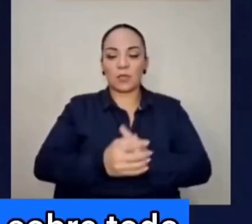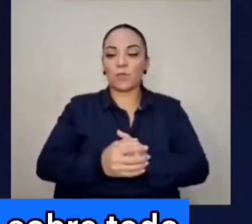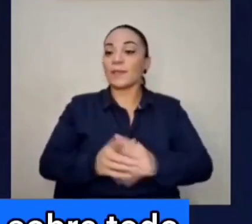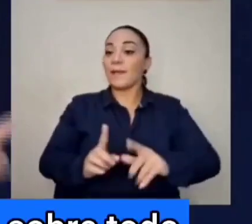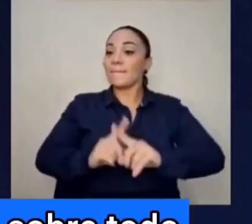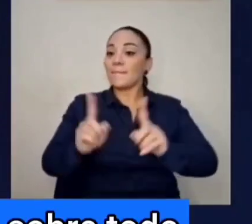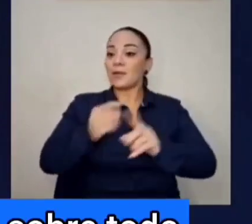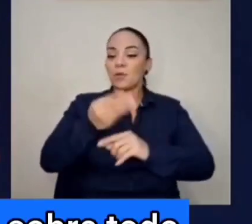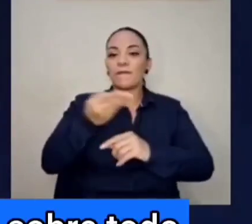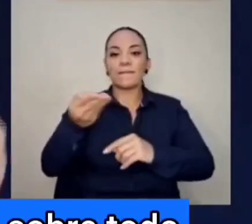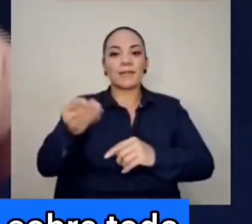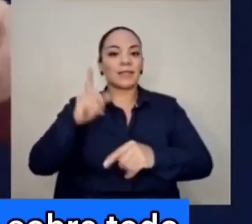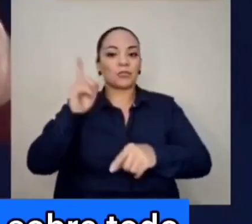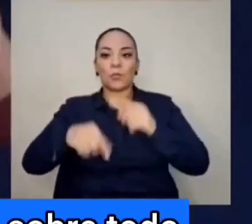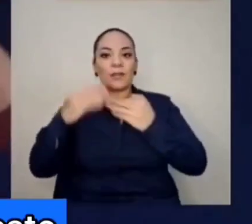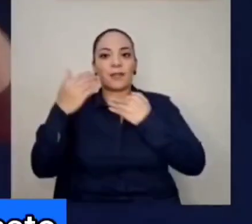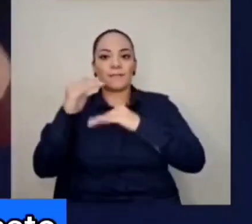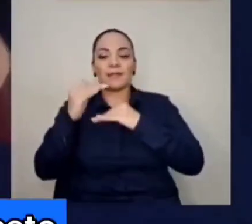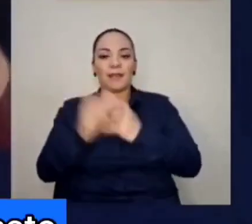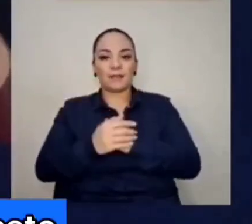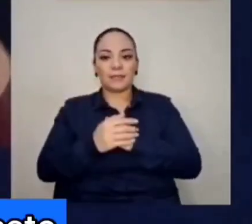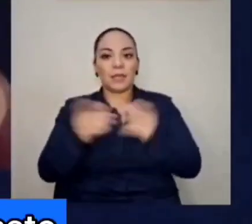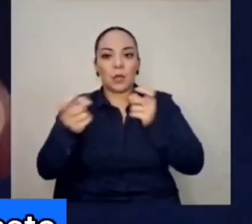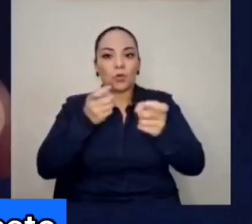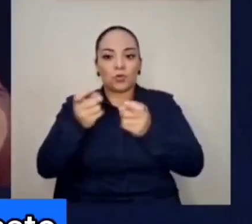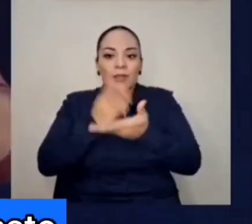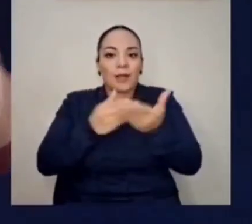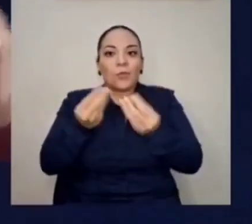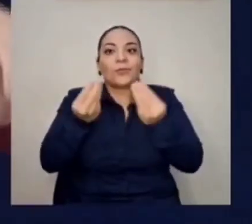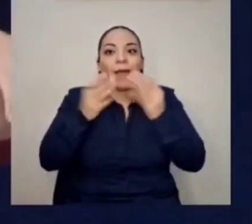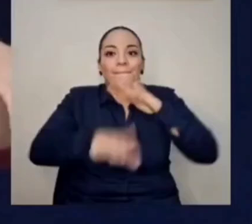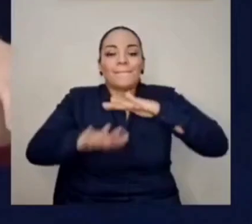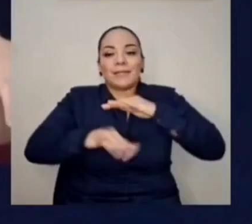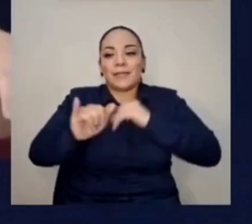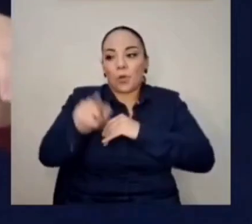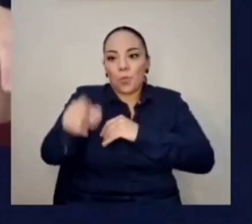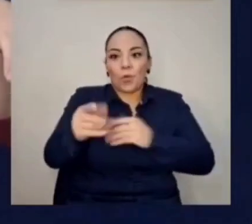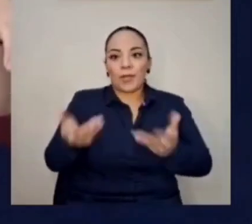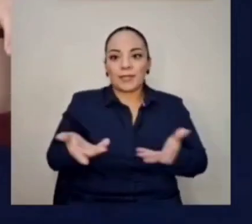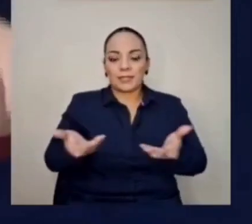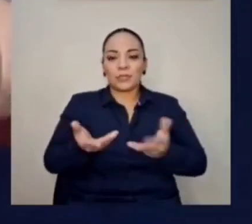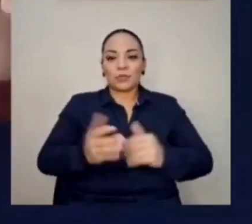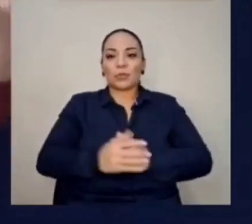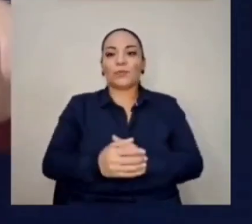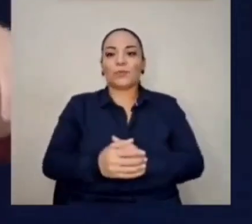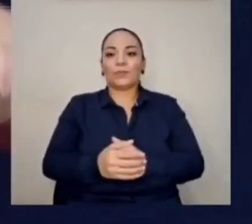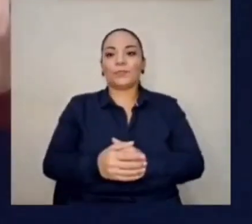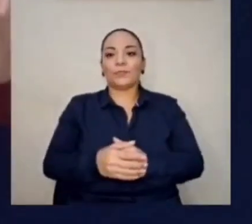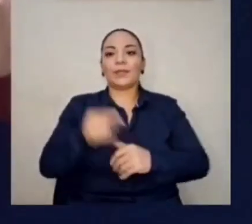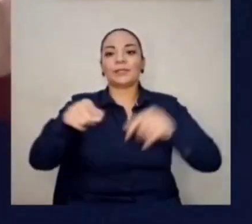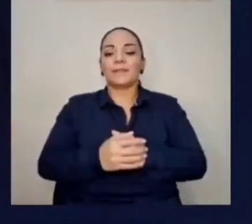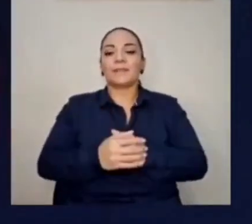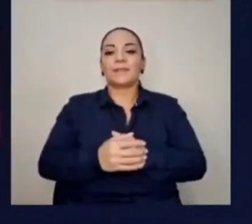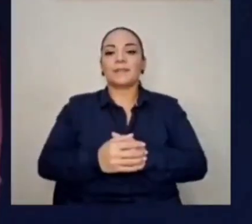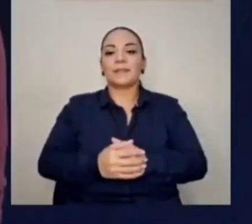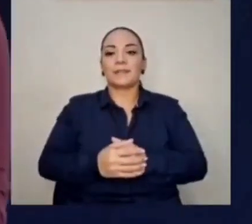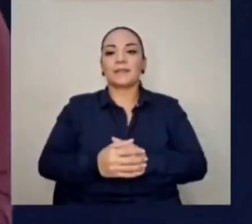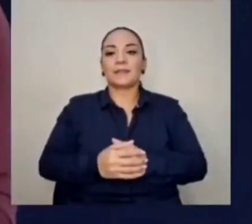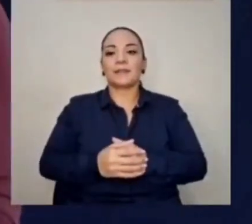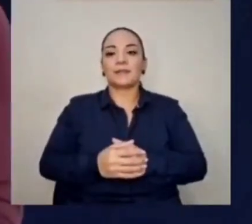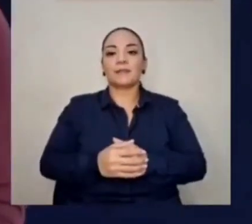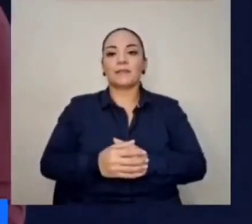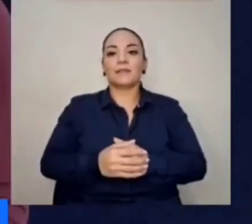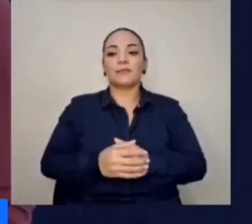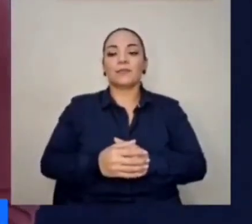las herramientas no pueden ser limitadas, sobre todo en el control de algo tan básico como esto. Esto puede ser el lugar donde se ponen a los elementos